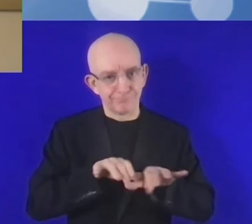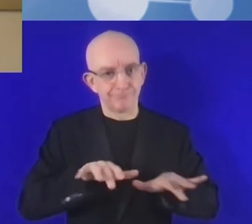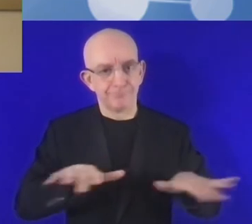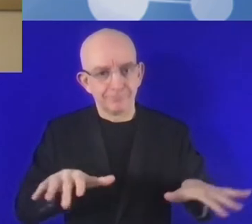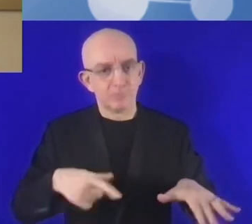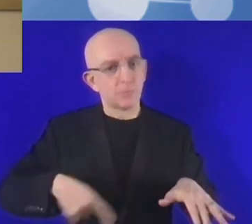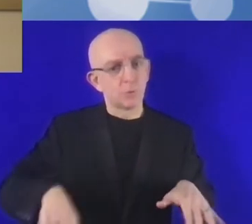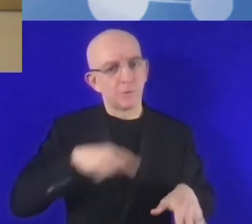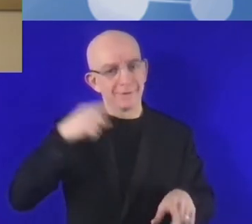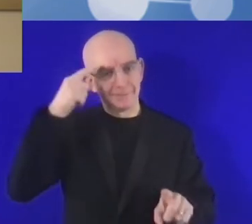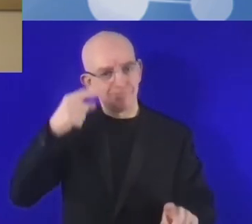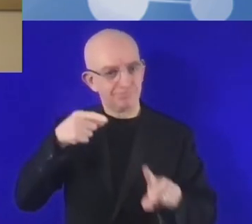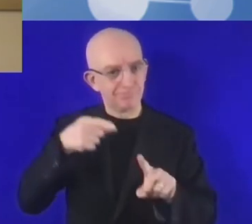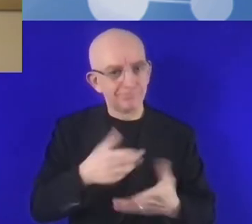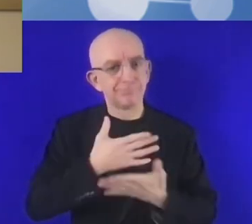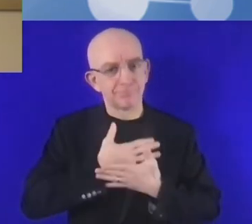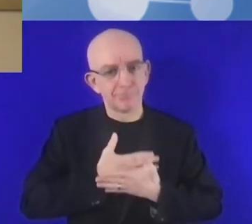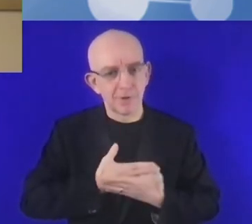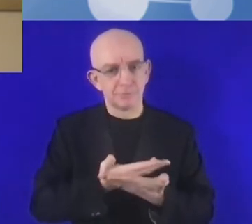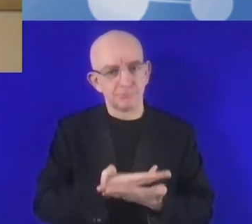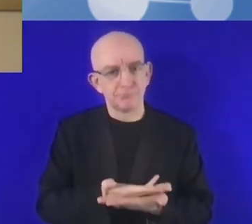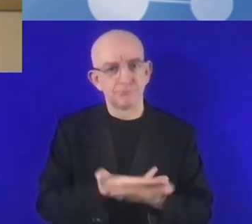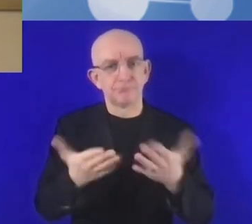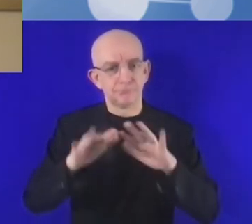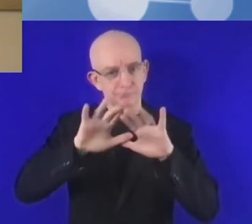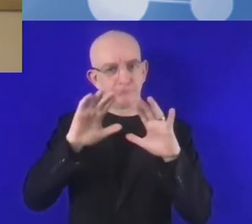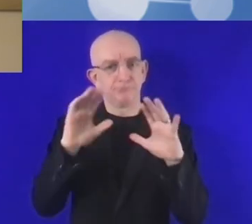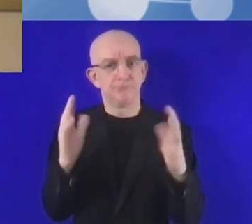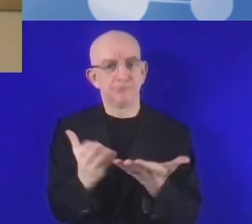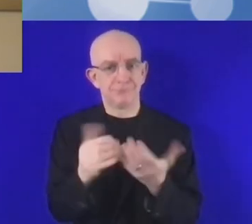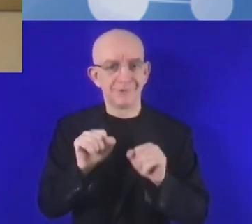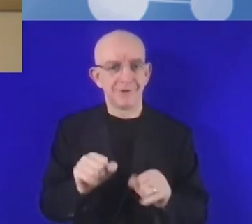acceso a Internet a aquellas personas que de momento no tienen acceso.